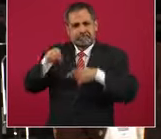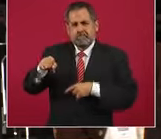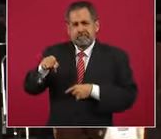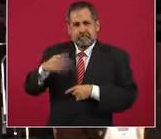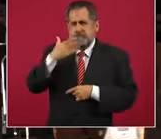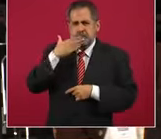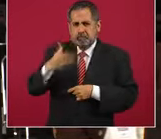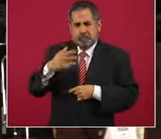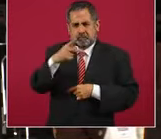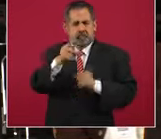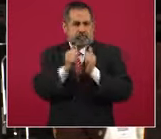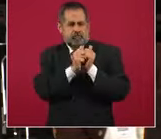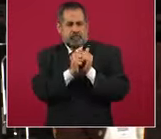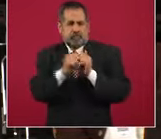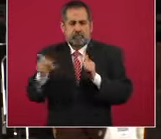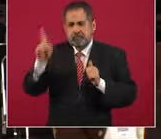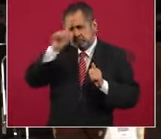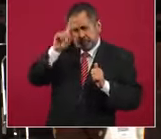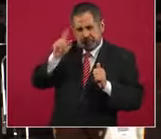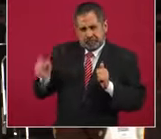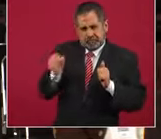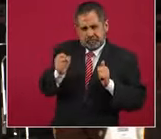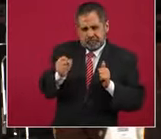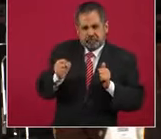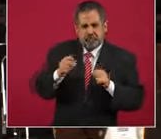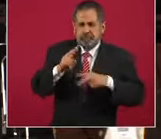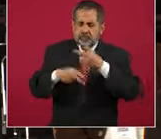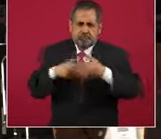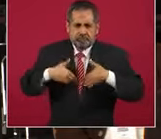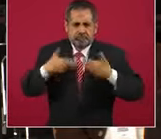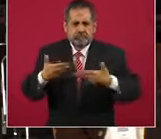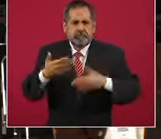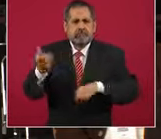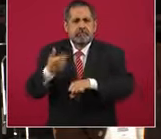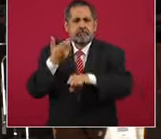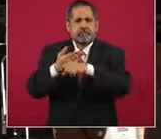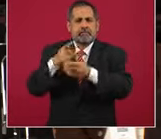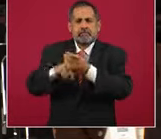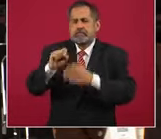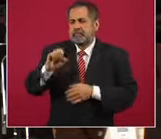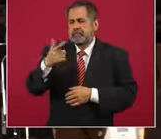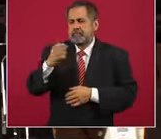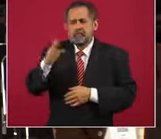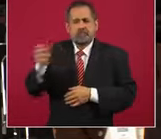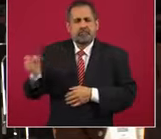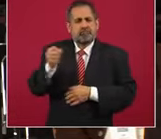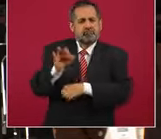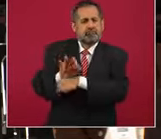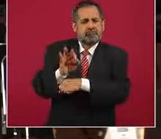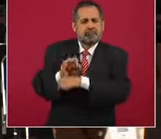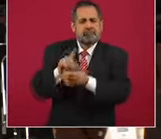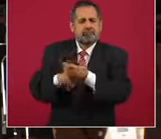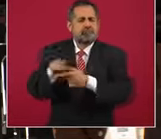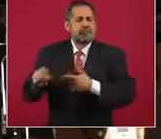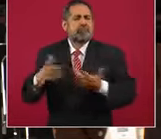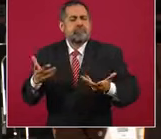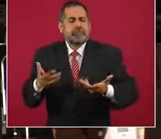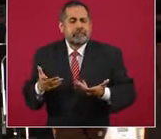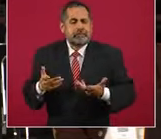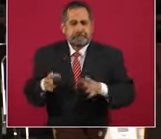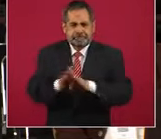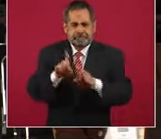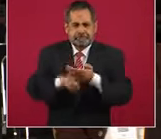un hombre suyo, era un hombre recomendado, y lo voy a decir aquí, por la secretaria de Gobernación. ¿Cuál es entonces